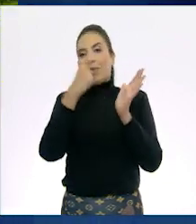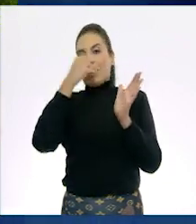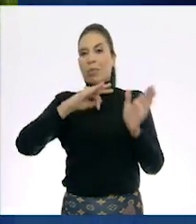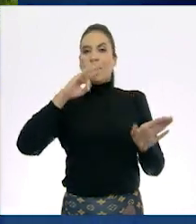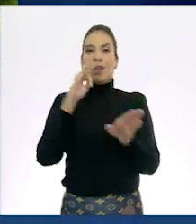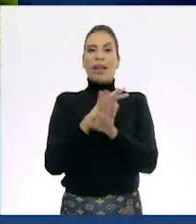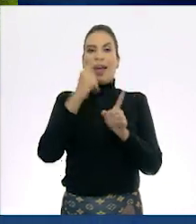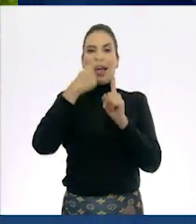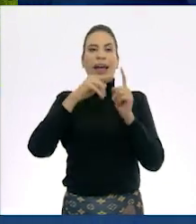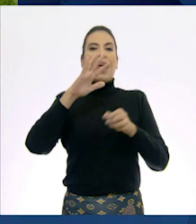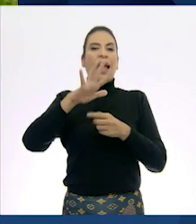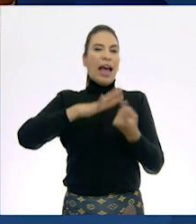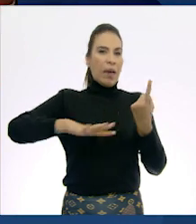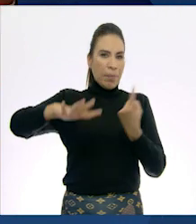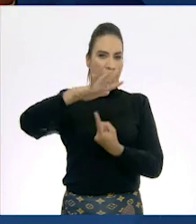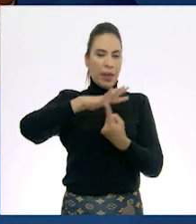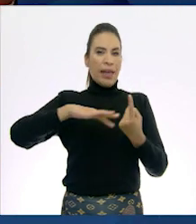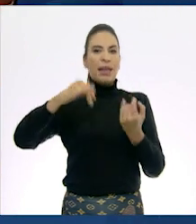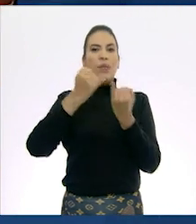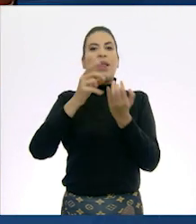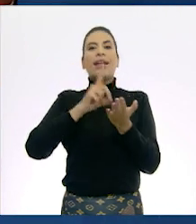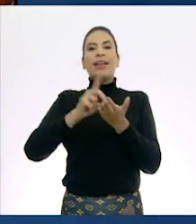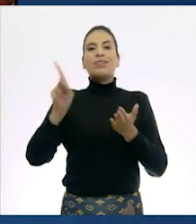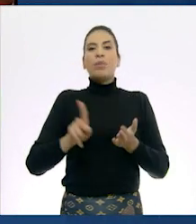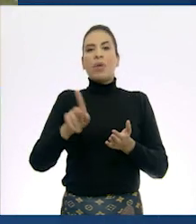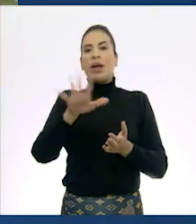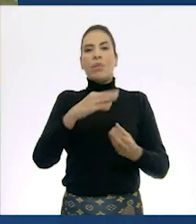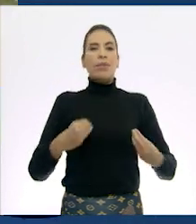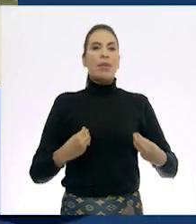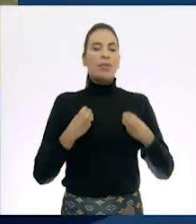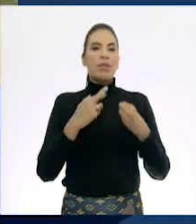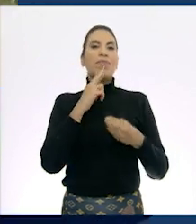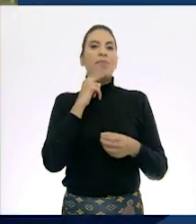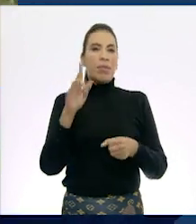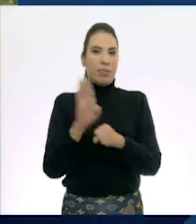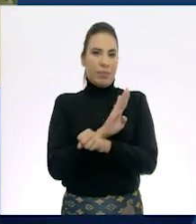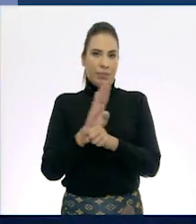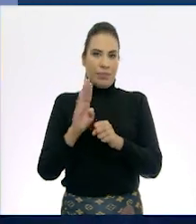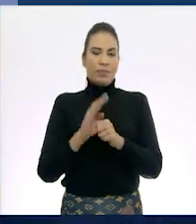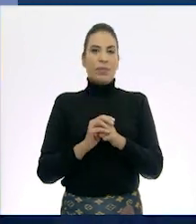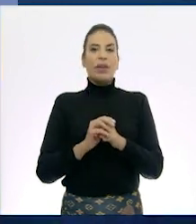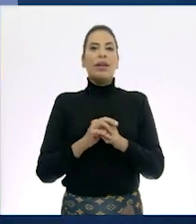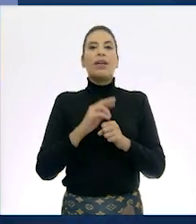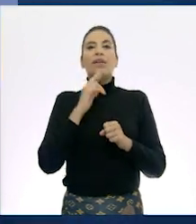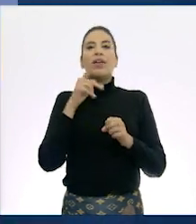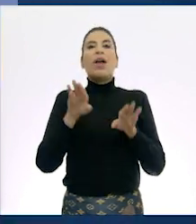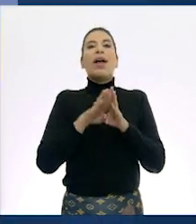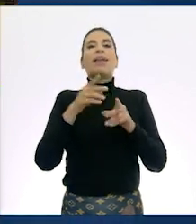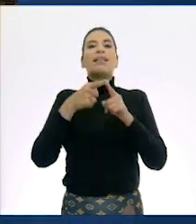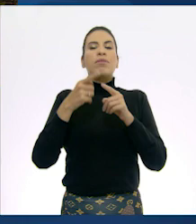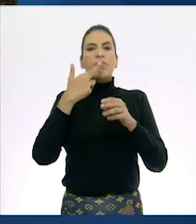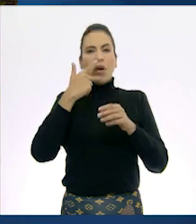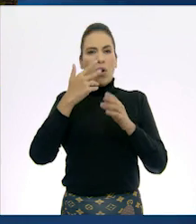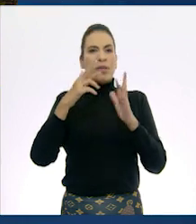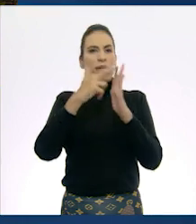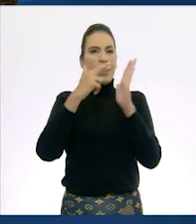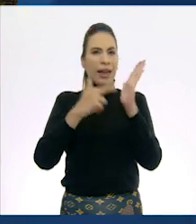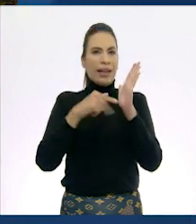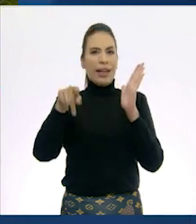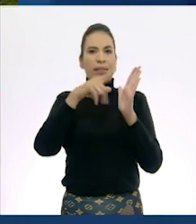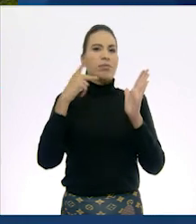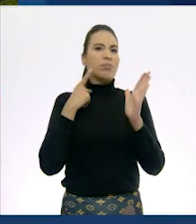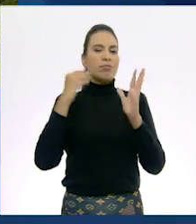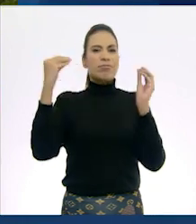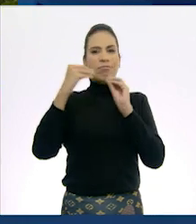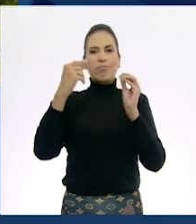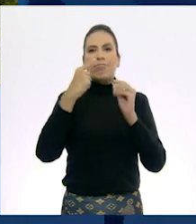tanto el medio ambiente como el derecho de los pueblos a vivir con bienestar. Llevar a cabo políticas públicas que fomenten